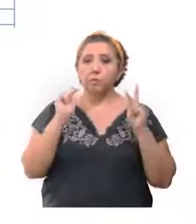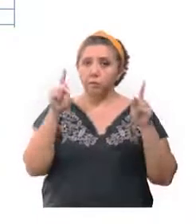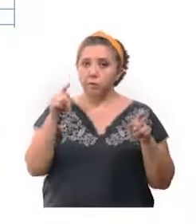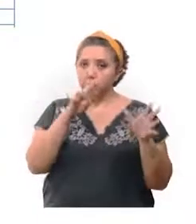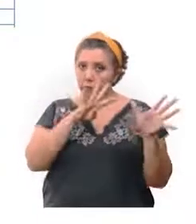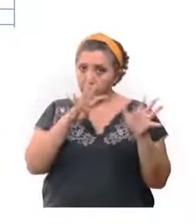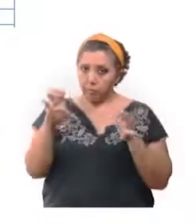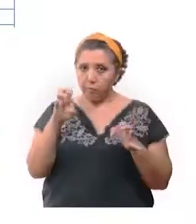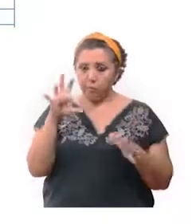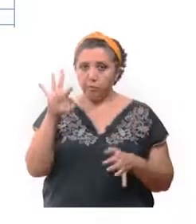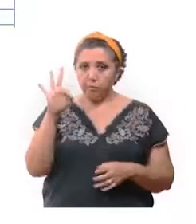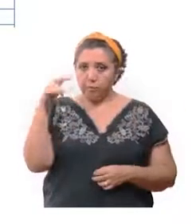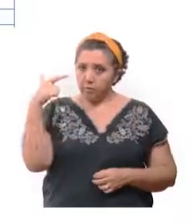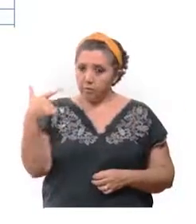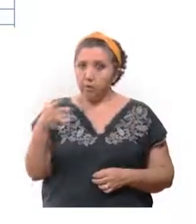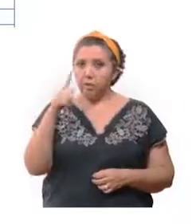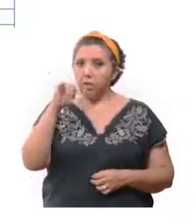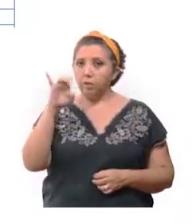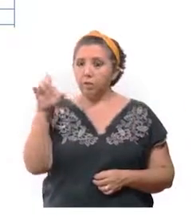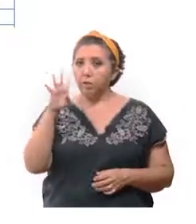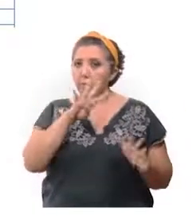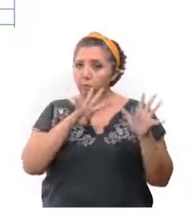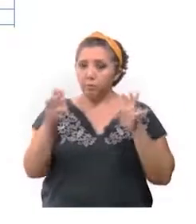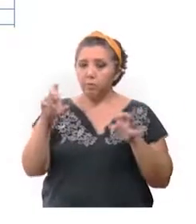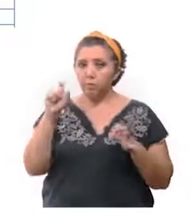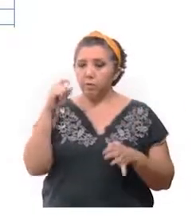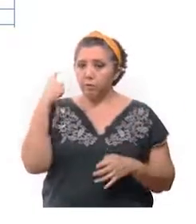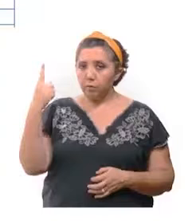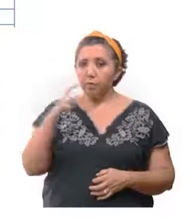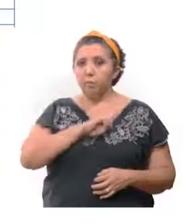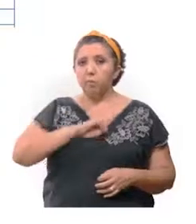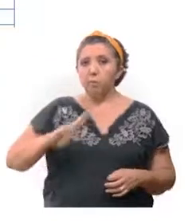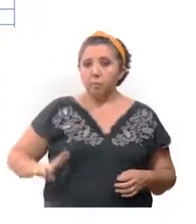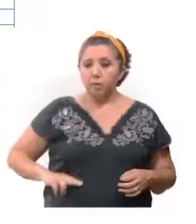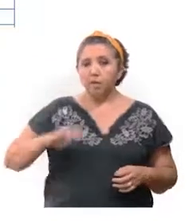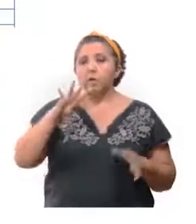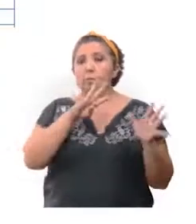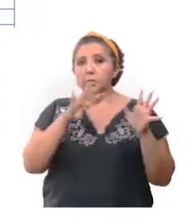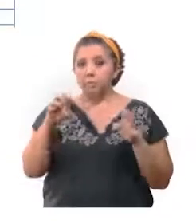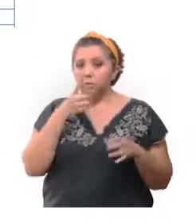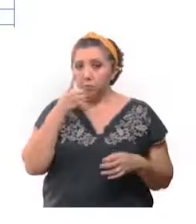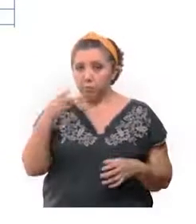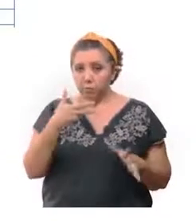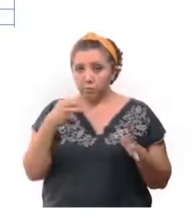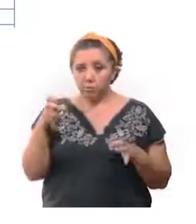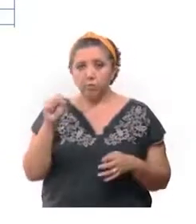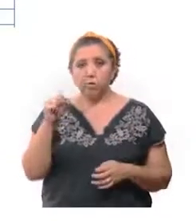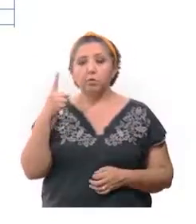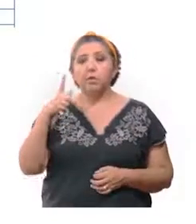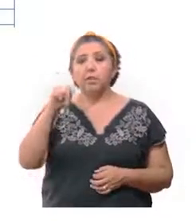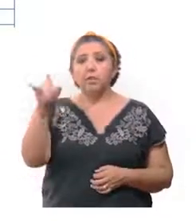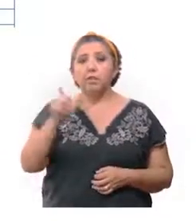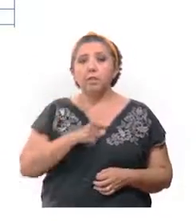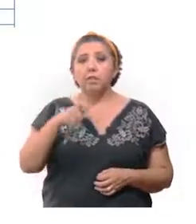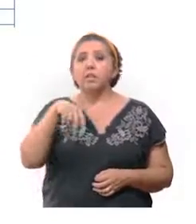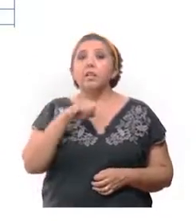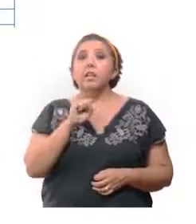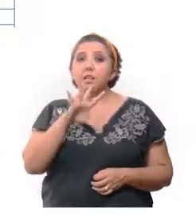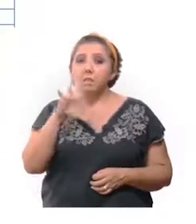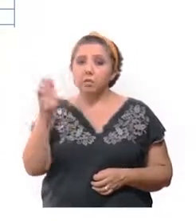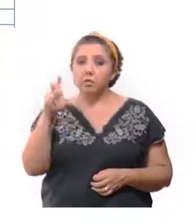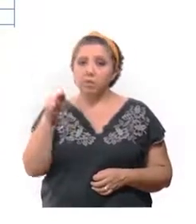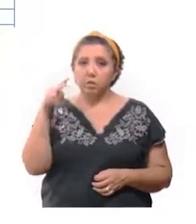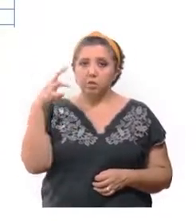Progreso 947, Ticul 921, Umán 861. Tecash